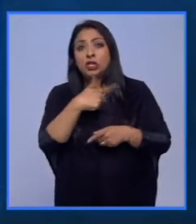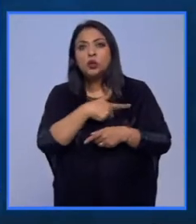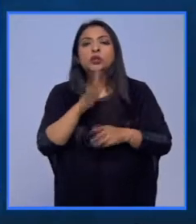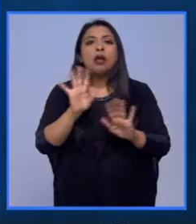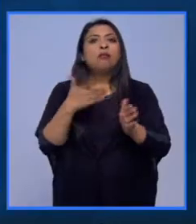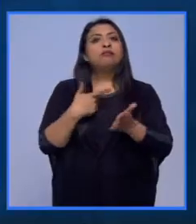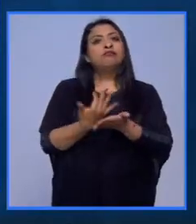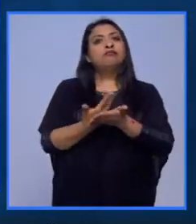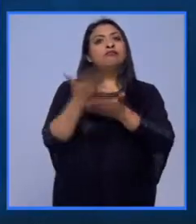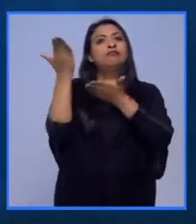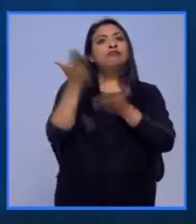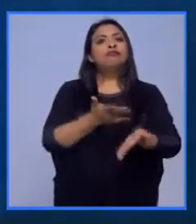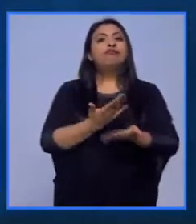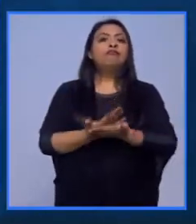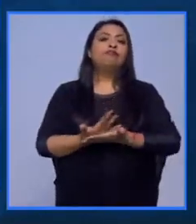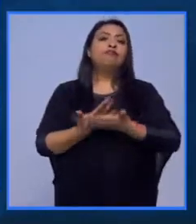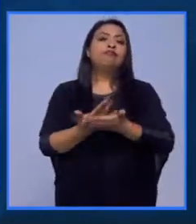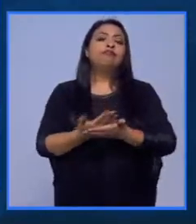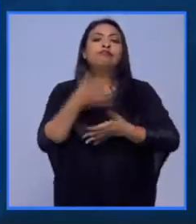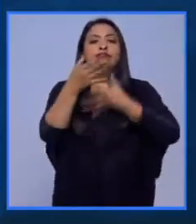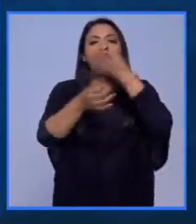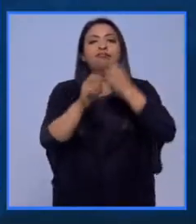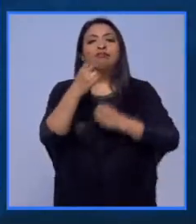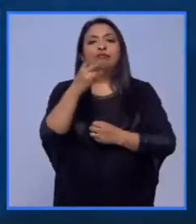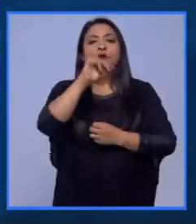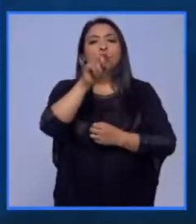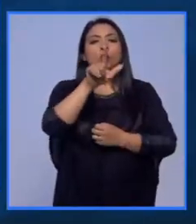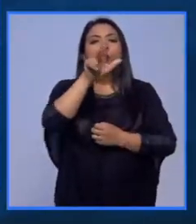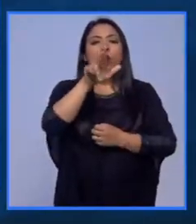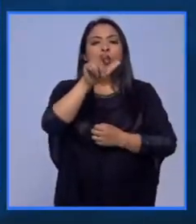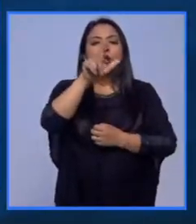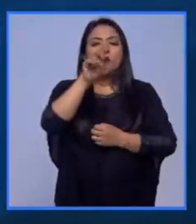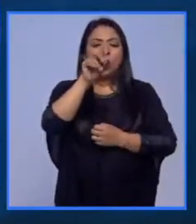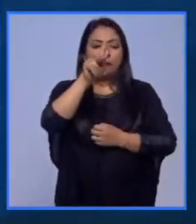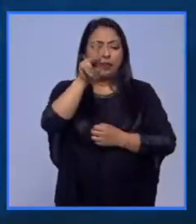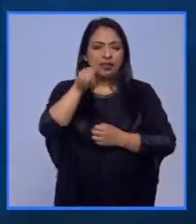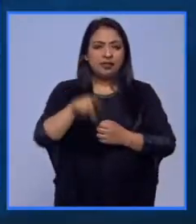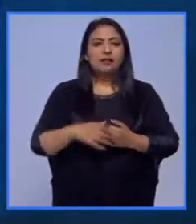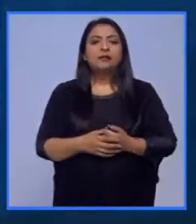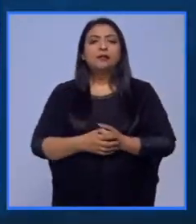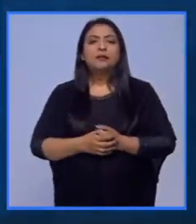los esperan. Noticias 22, Julio López.